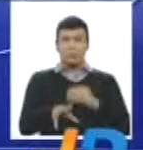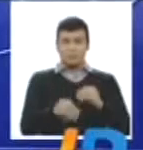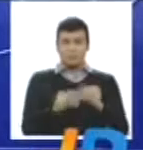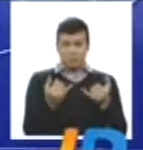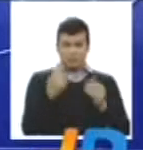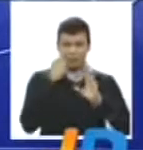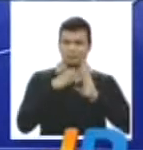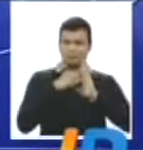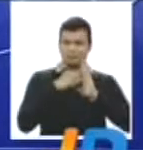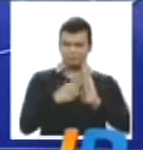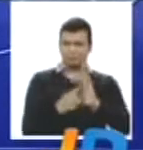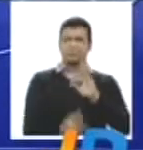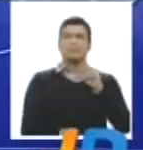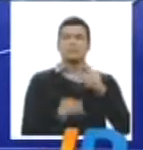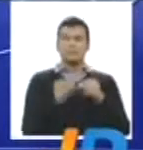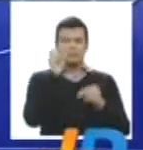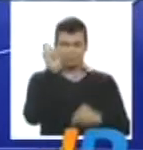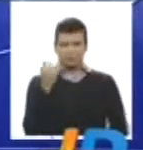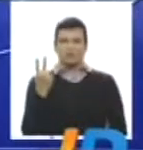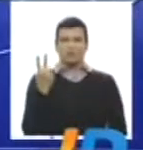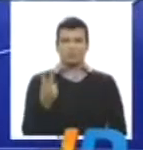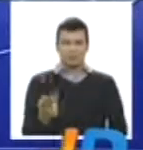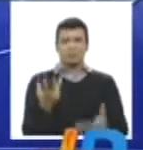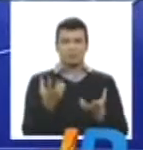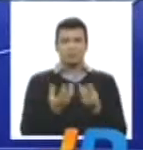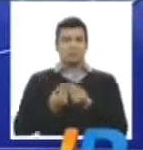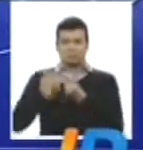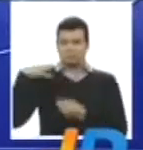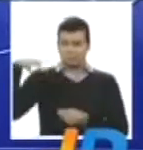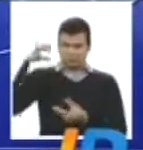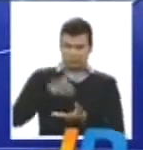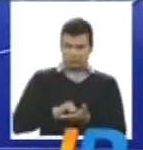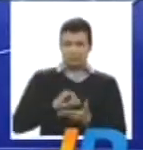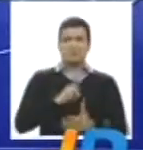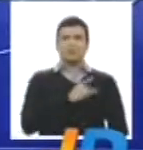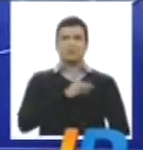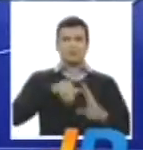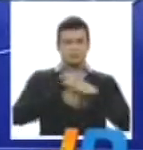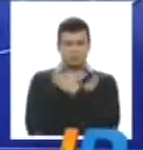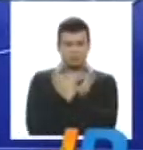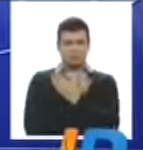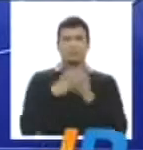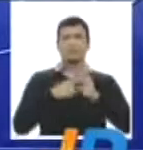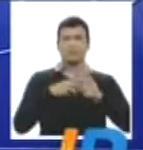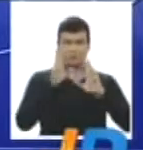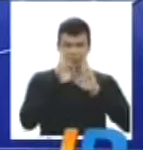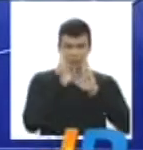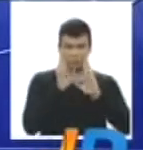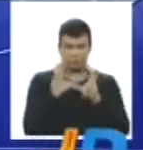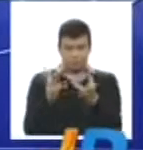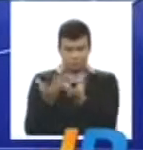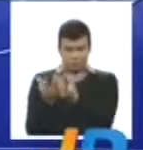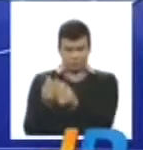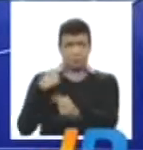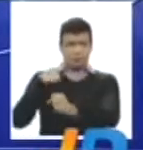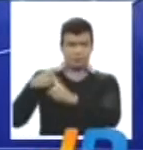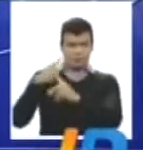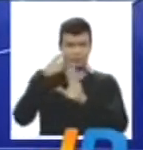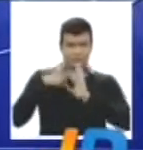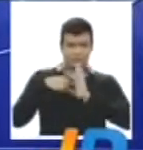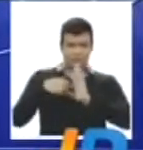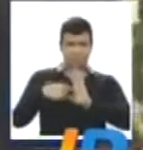hoy les presentamos otros dos candidatos al Consejo Superior de la Universidad Santiago de Cali en representación de un sector de los egresados.